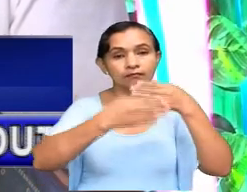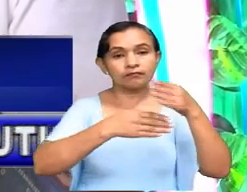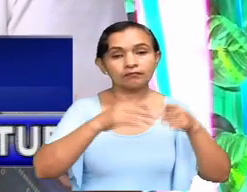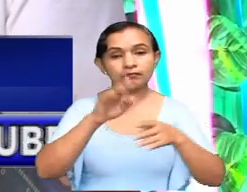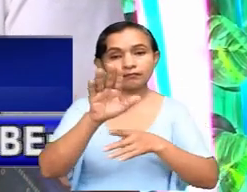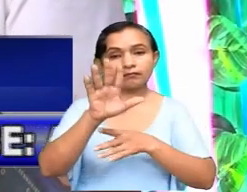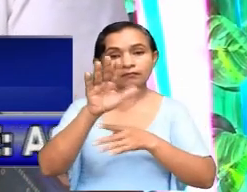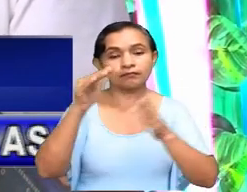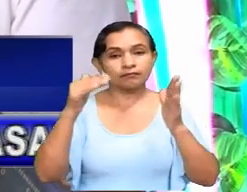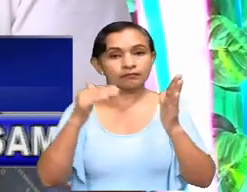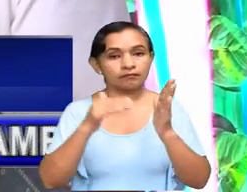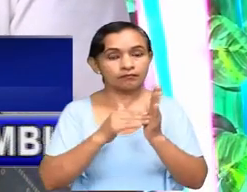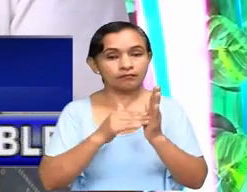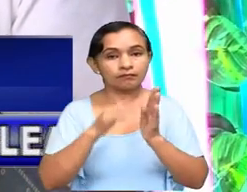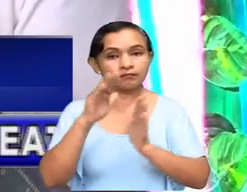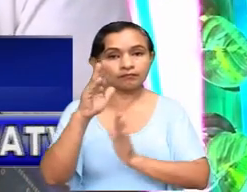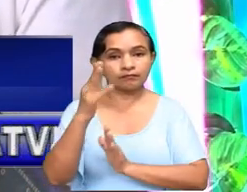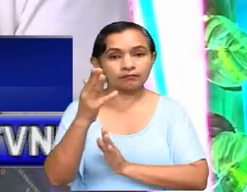los